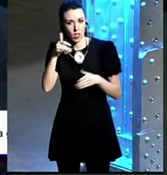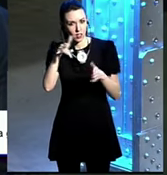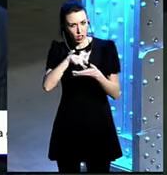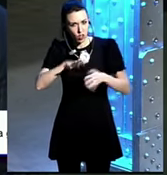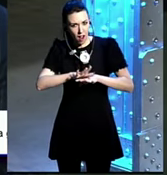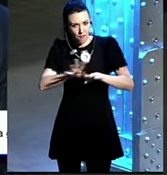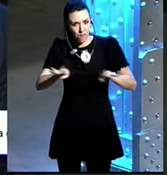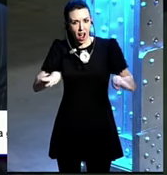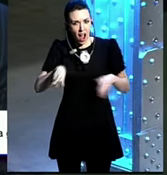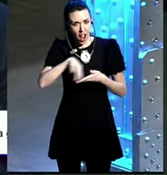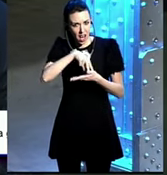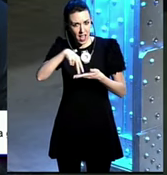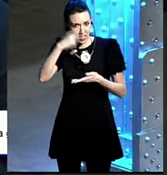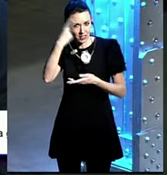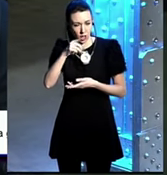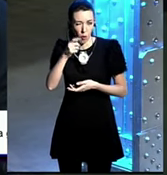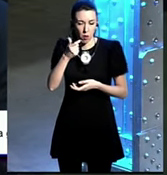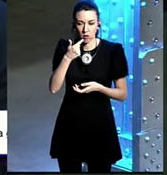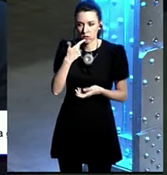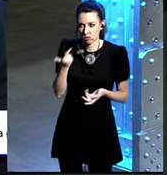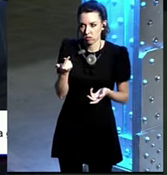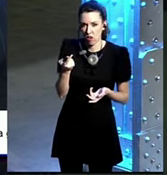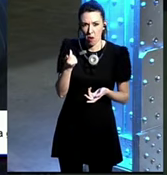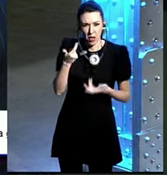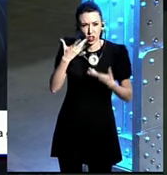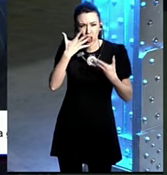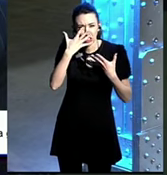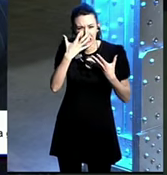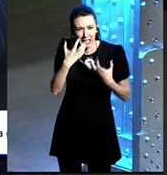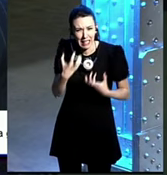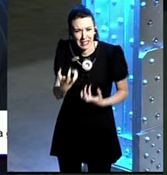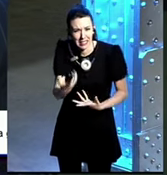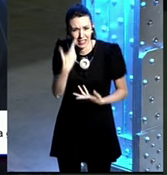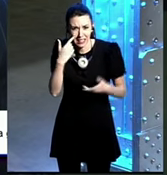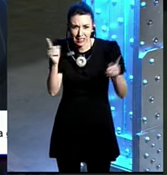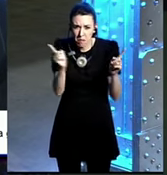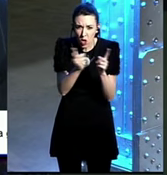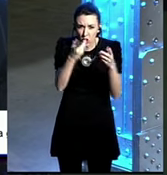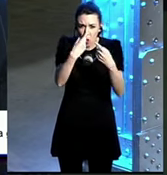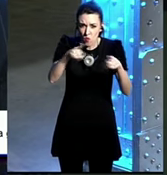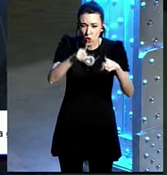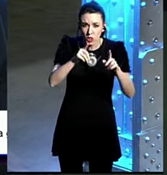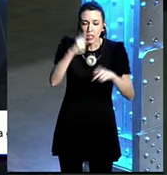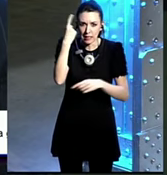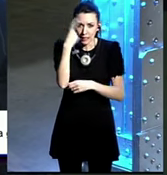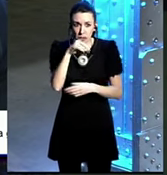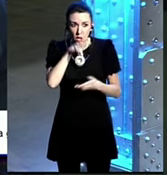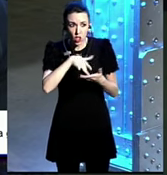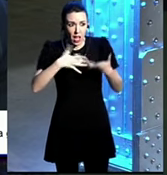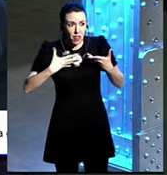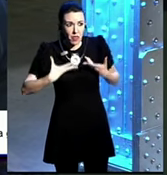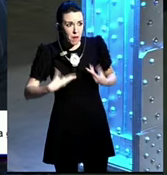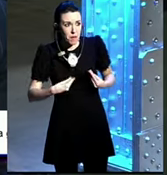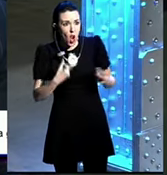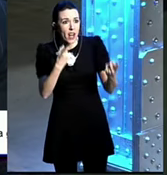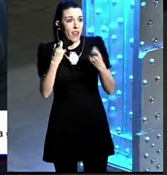sé que es un poco cliché. Y me dice: pero es tristísima esa pieza. Sí, pero es que si estás deprimido, no es